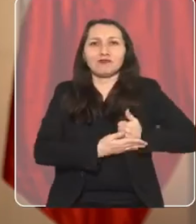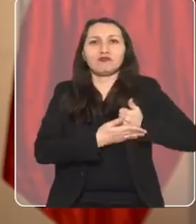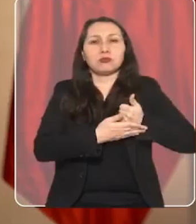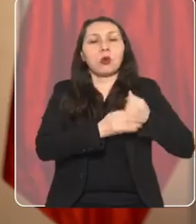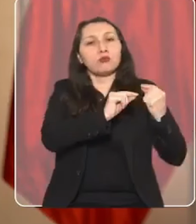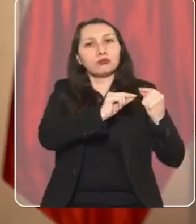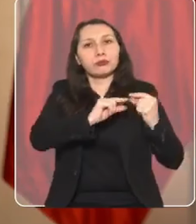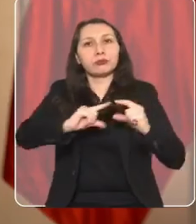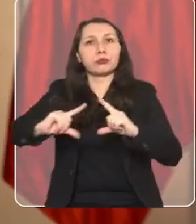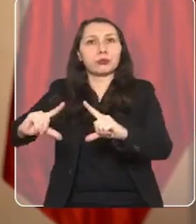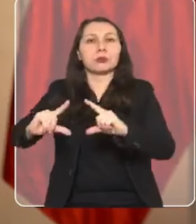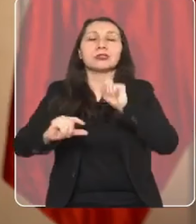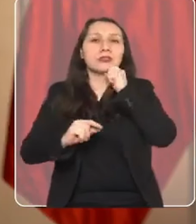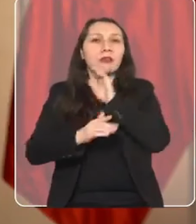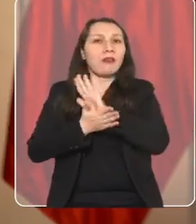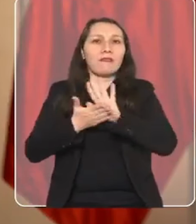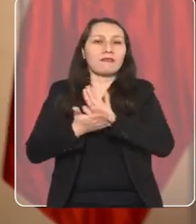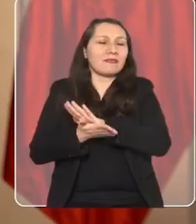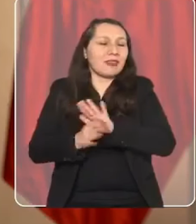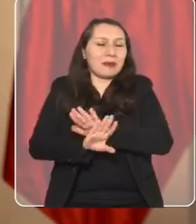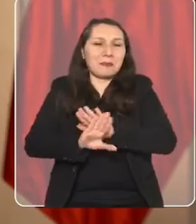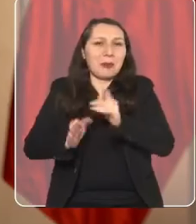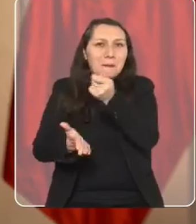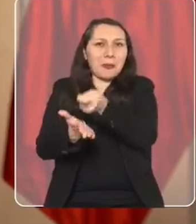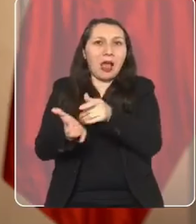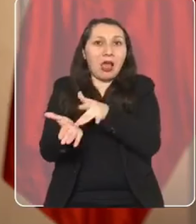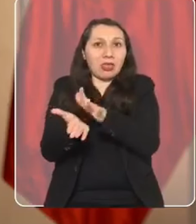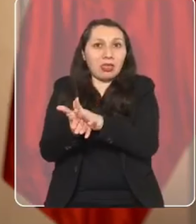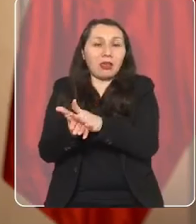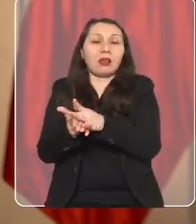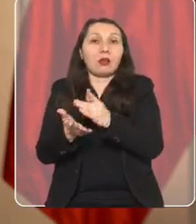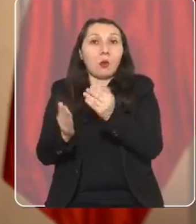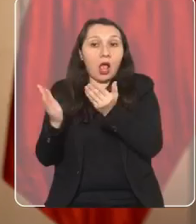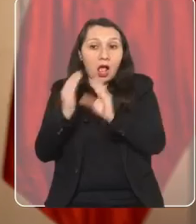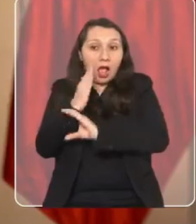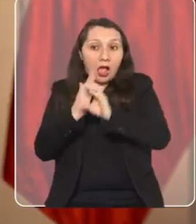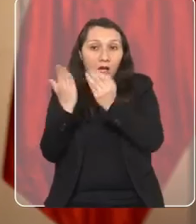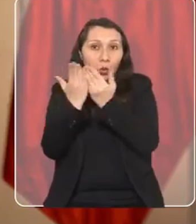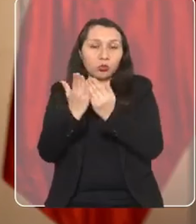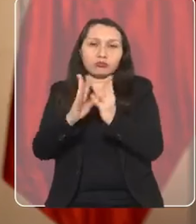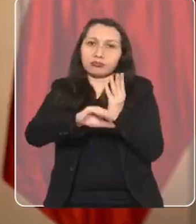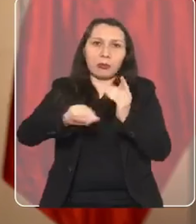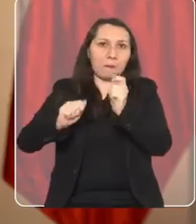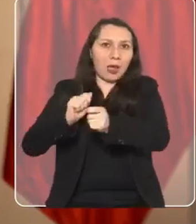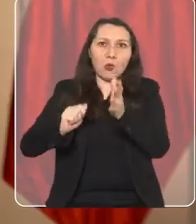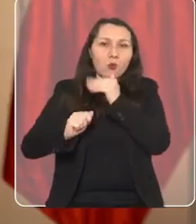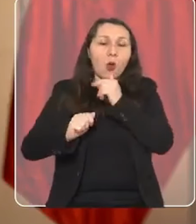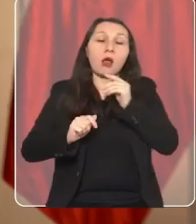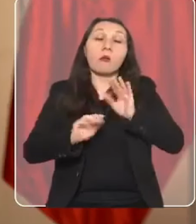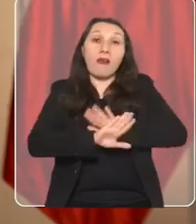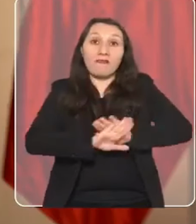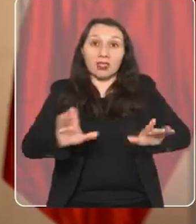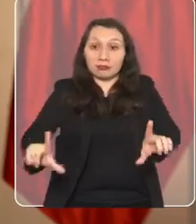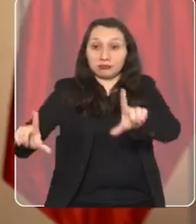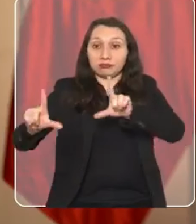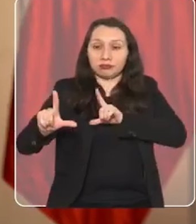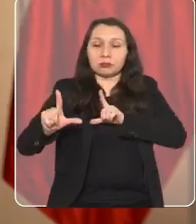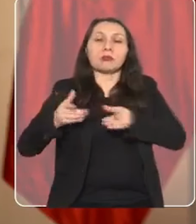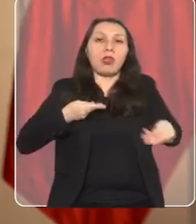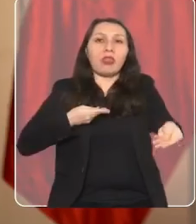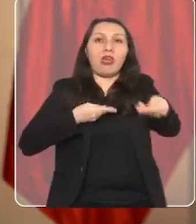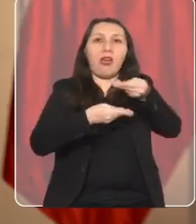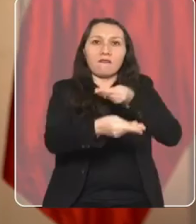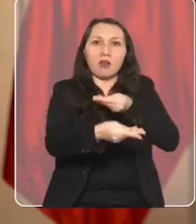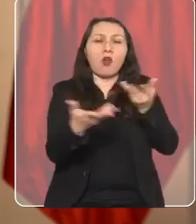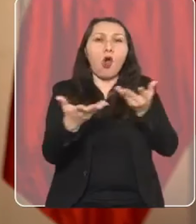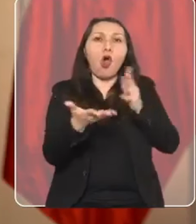progresividad elimina el pago y el endeudamiento mientras duren las carreras consider una retribución una vez egresados acorde